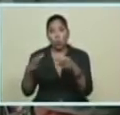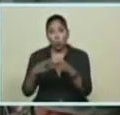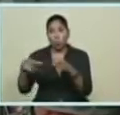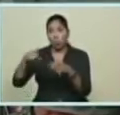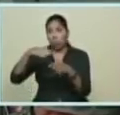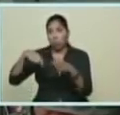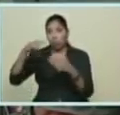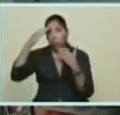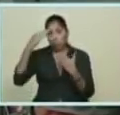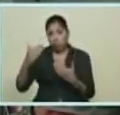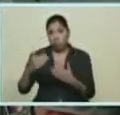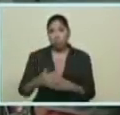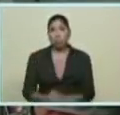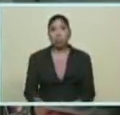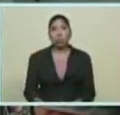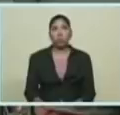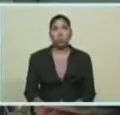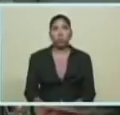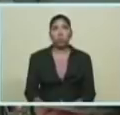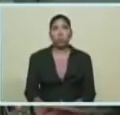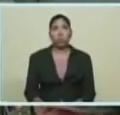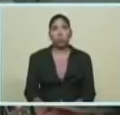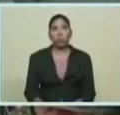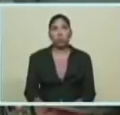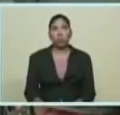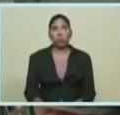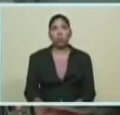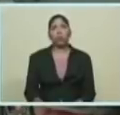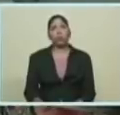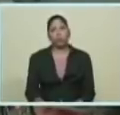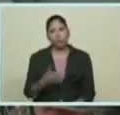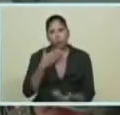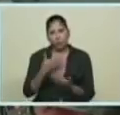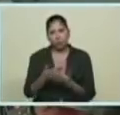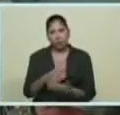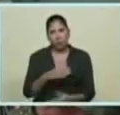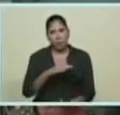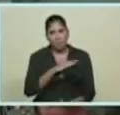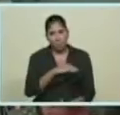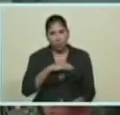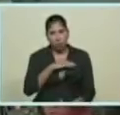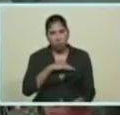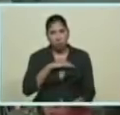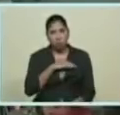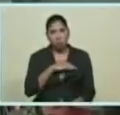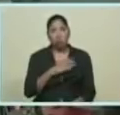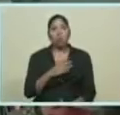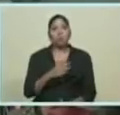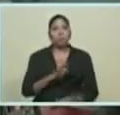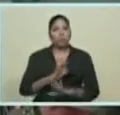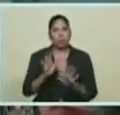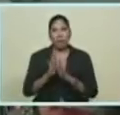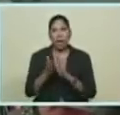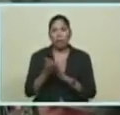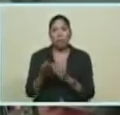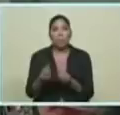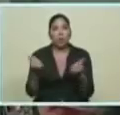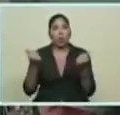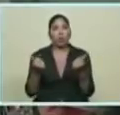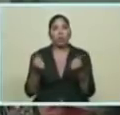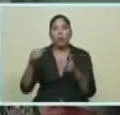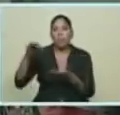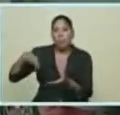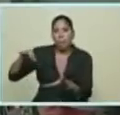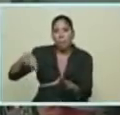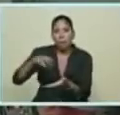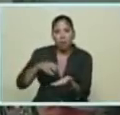a la gran misión Abastecimiento Soberano, hemos garantizado tareas primordiales para la siembra y